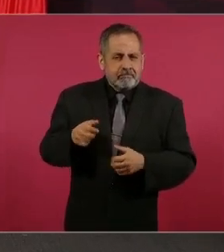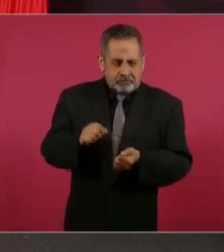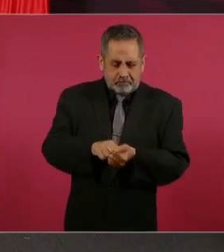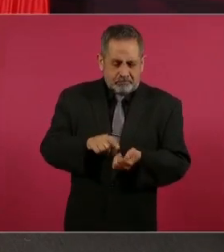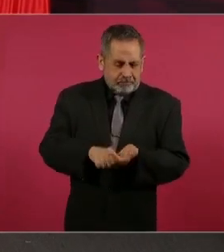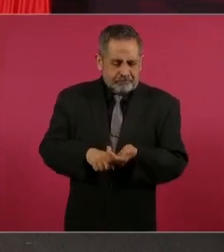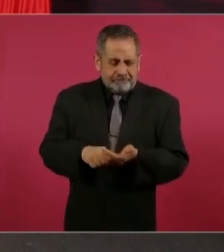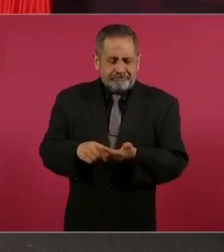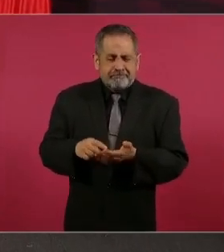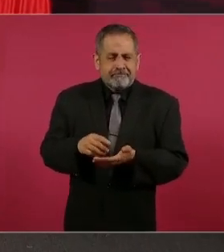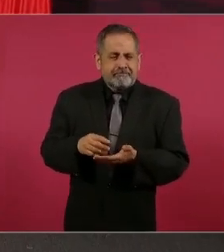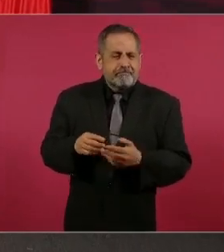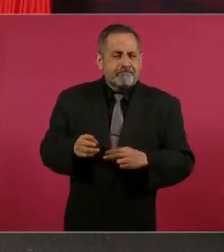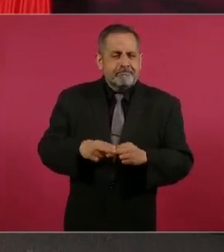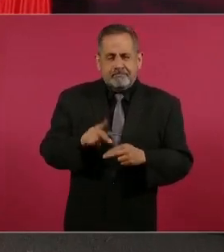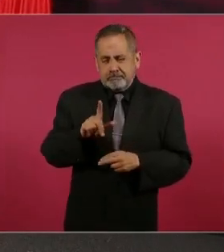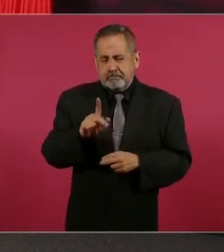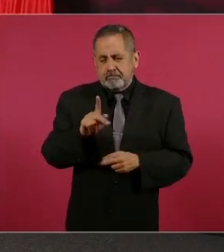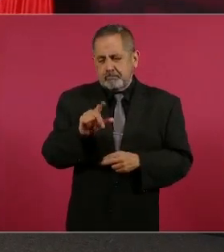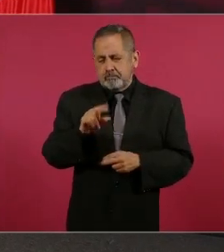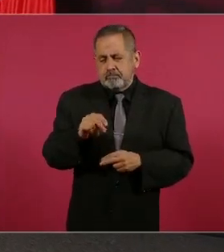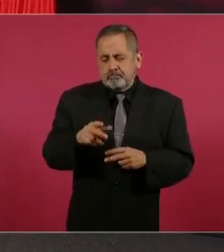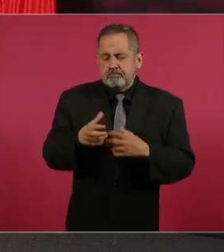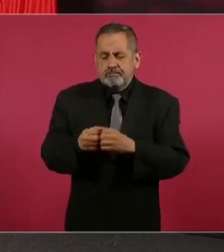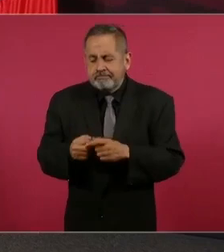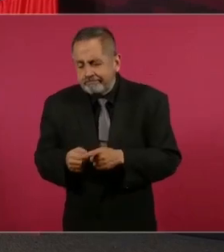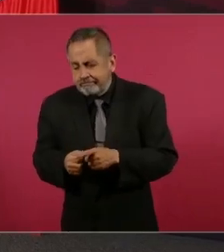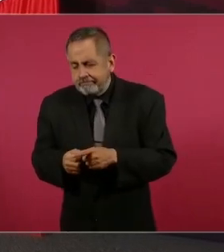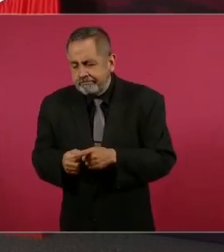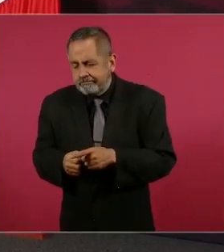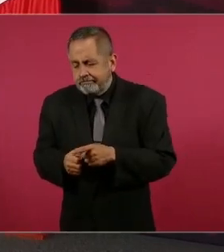plomo. Se demuestra que eso no